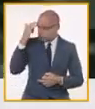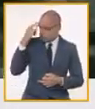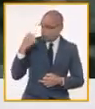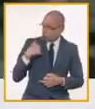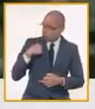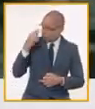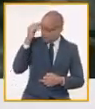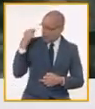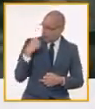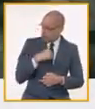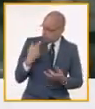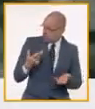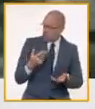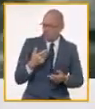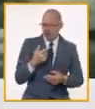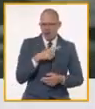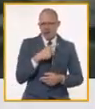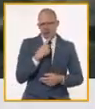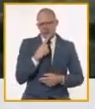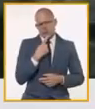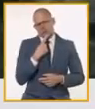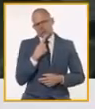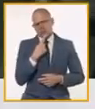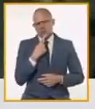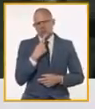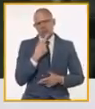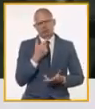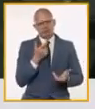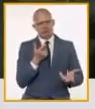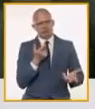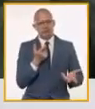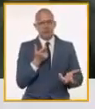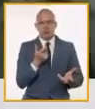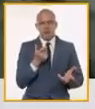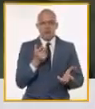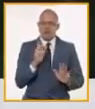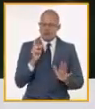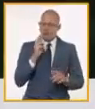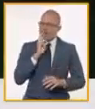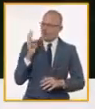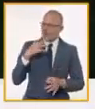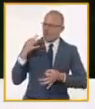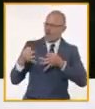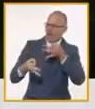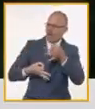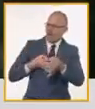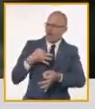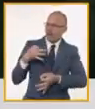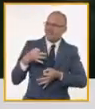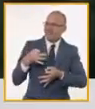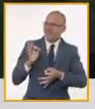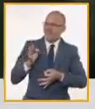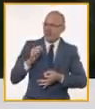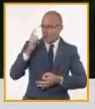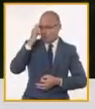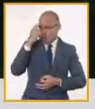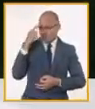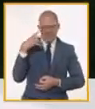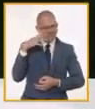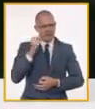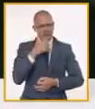será médico, de verdad. Por eso, cuando yo le dije 3 palabras, él se dio cuenta enseguida que yo era cirujano. Y no,